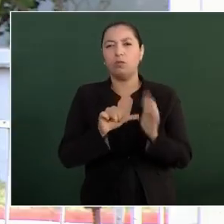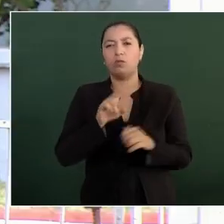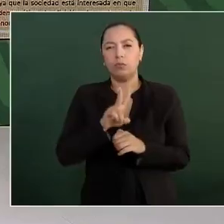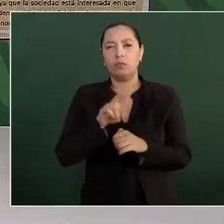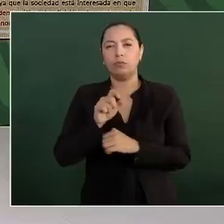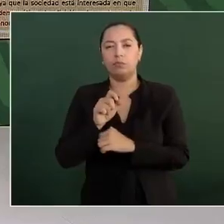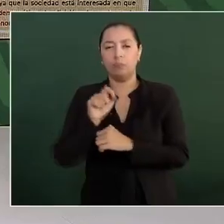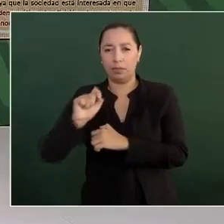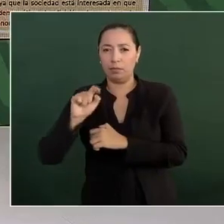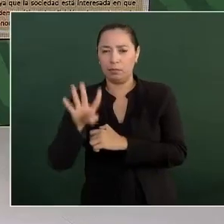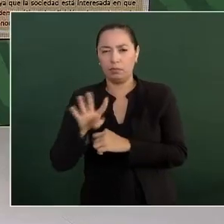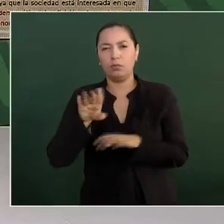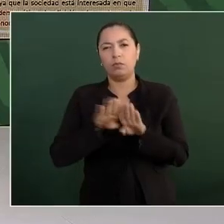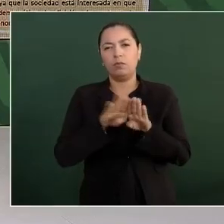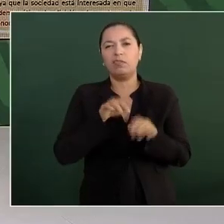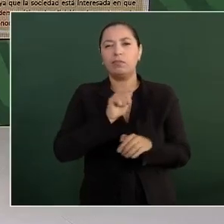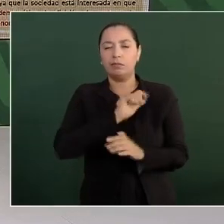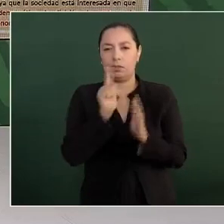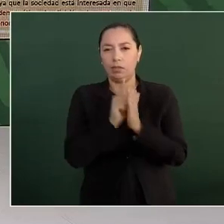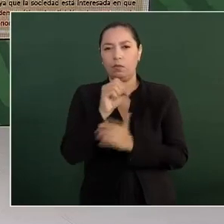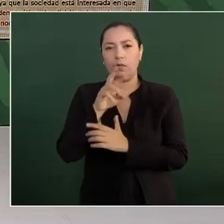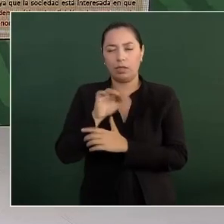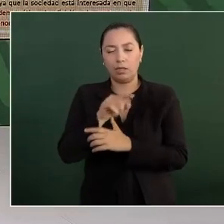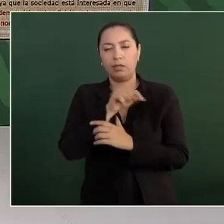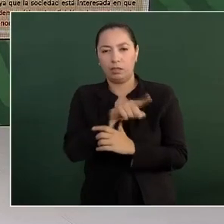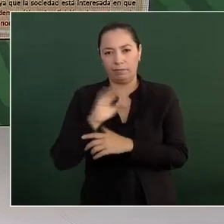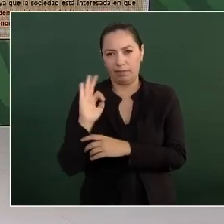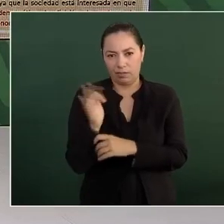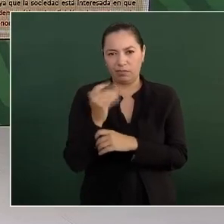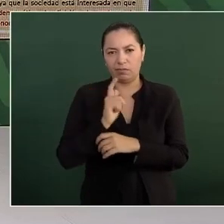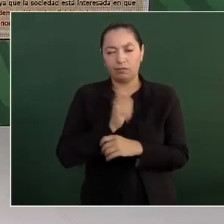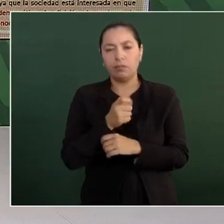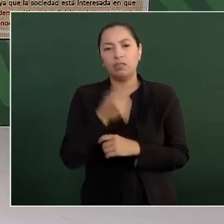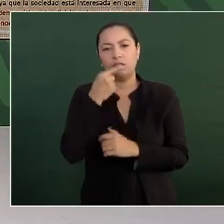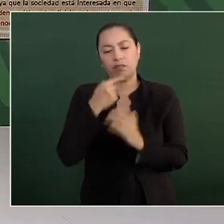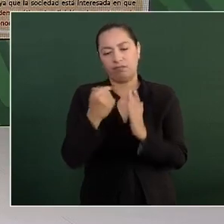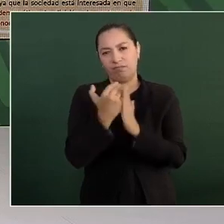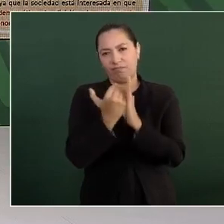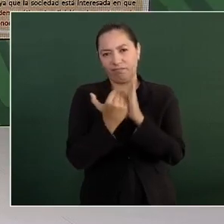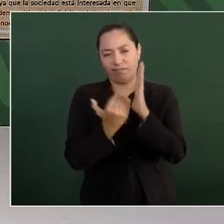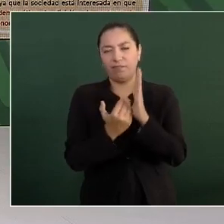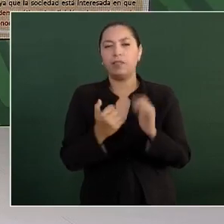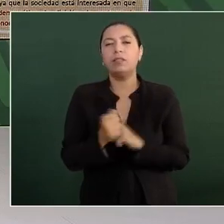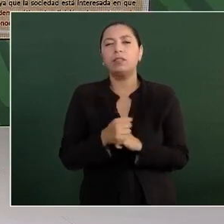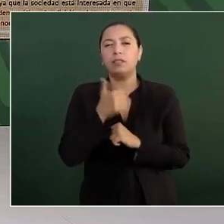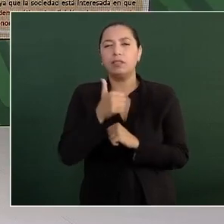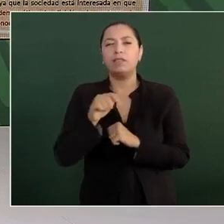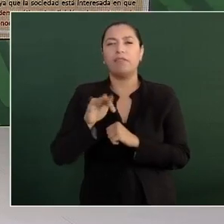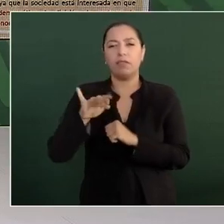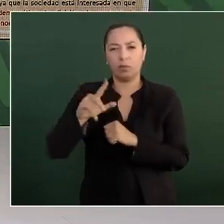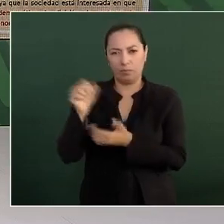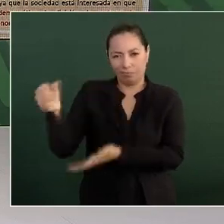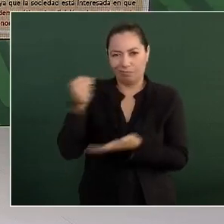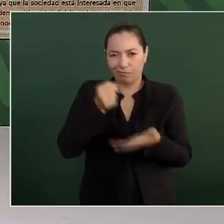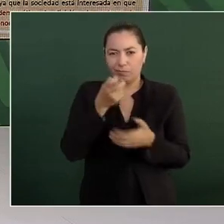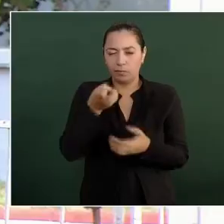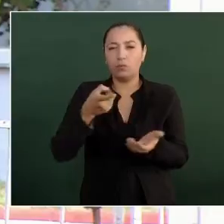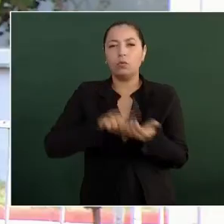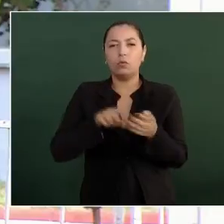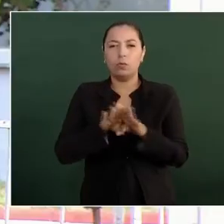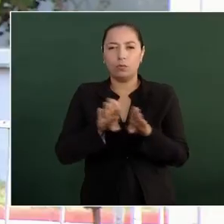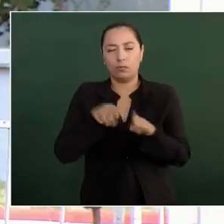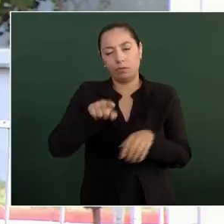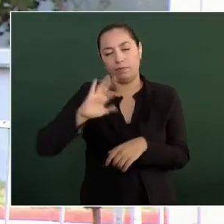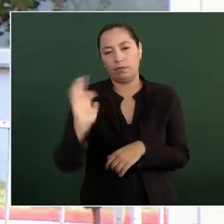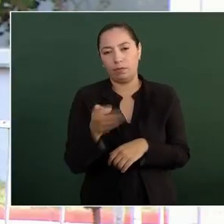de la Ley Orgánica del Poder Judicial de la Federación, por el que se extinguen 13 fideicomisos del Poder Judicial de la Federación, que fue publicado